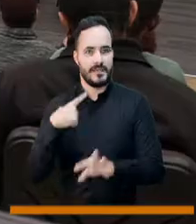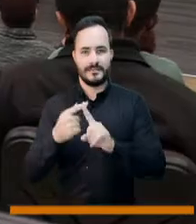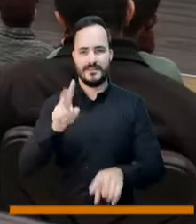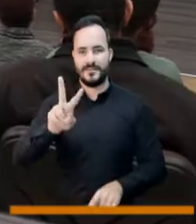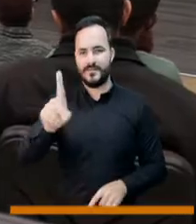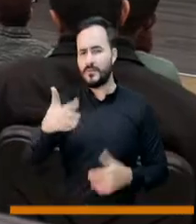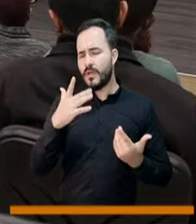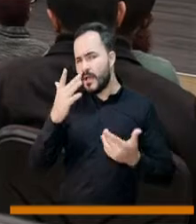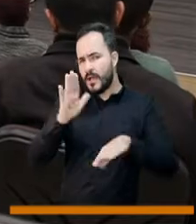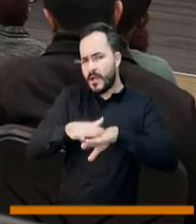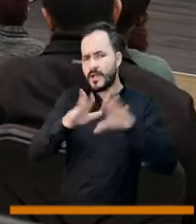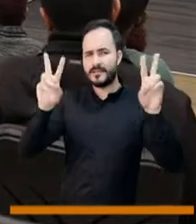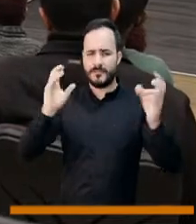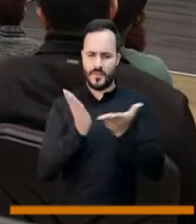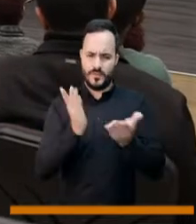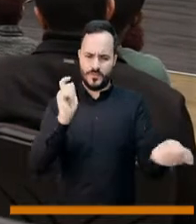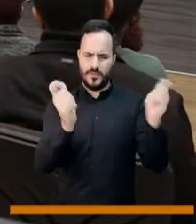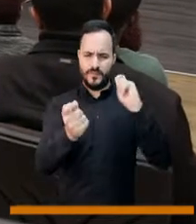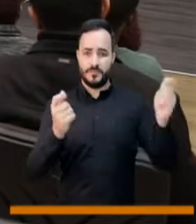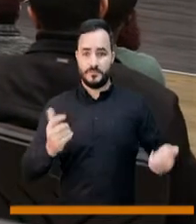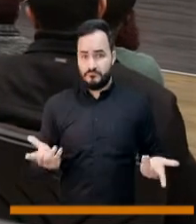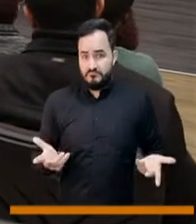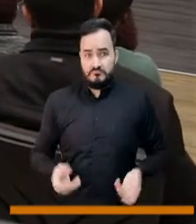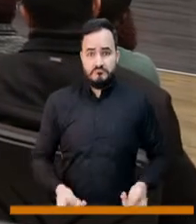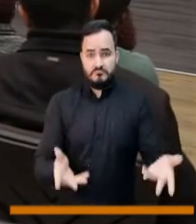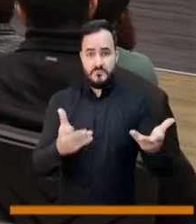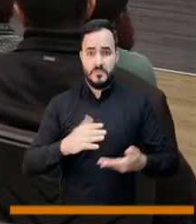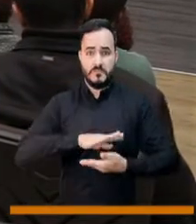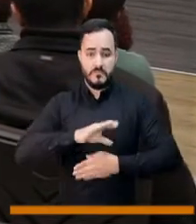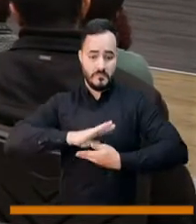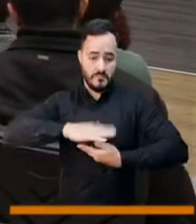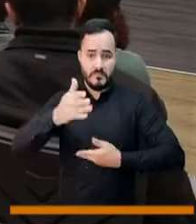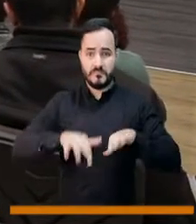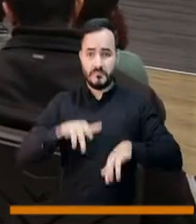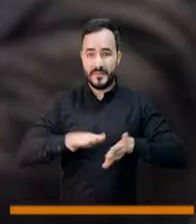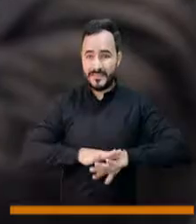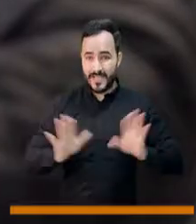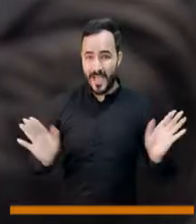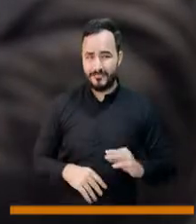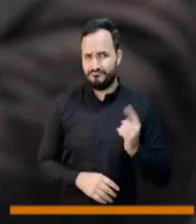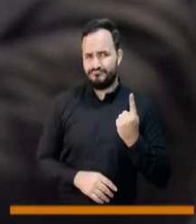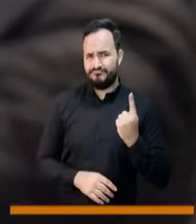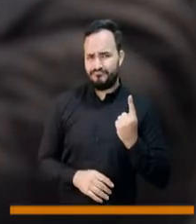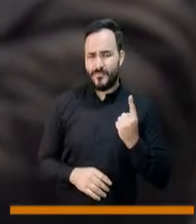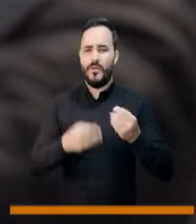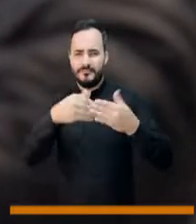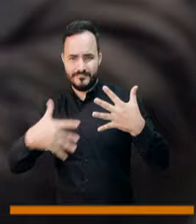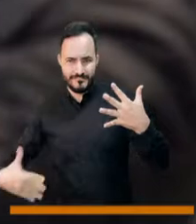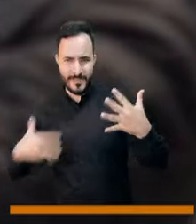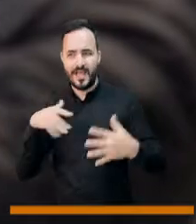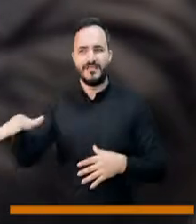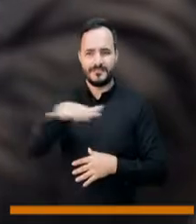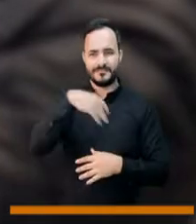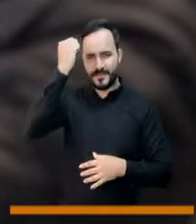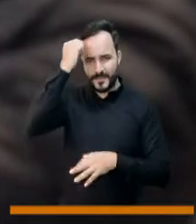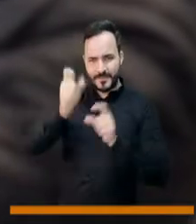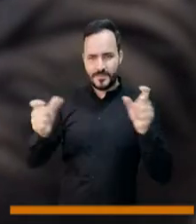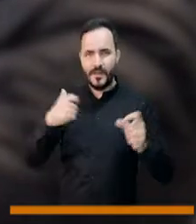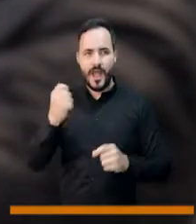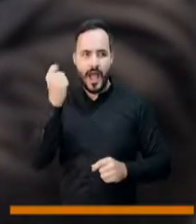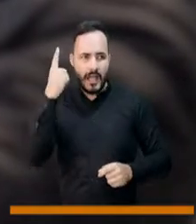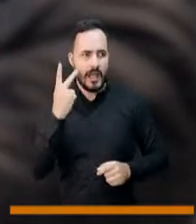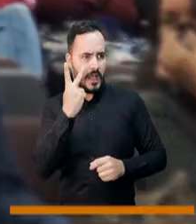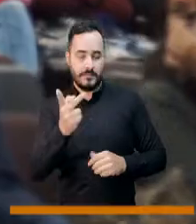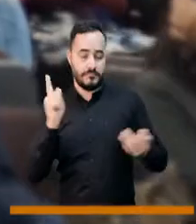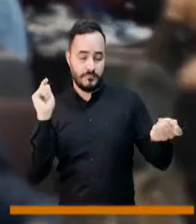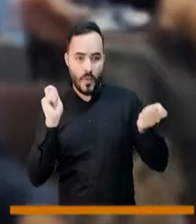XXI. Por eso cuando se habla de transformación educativa, no es solamente entregar un computador, sino que también es cómo los maestros y las maestras asimilan esa